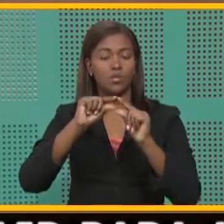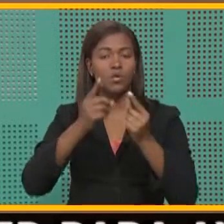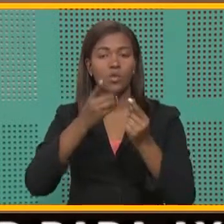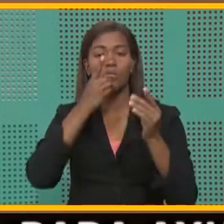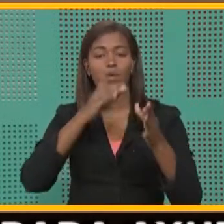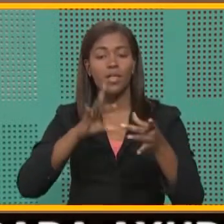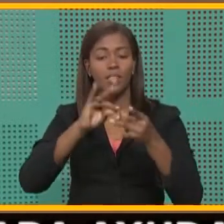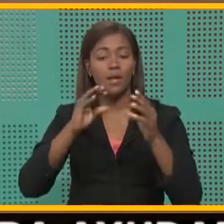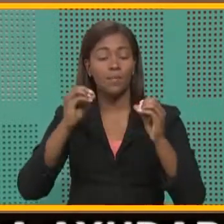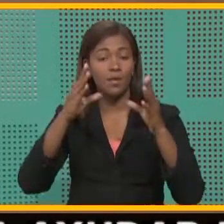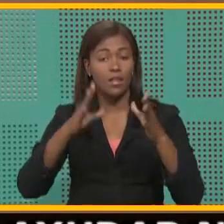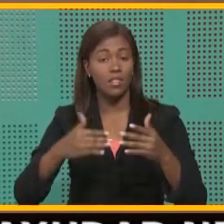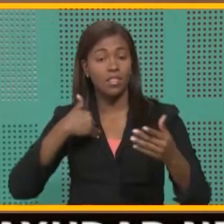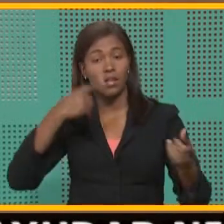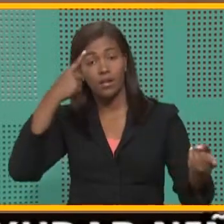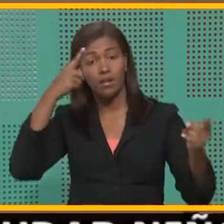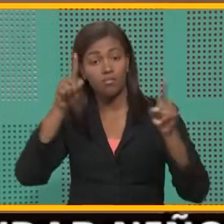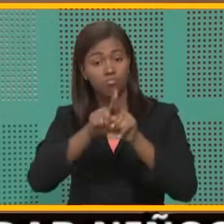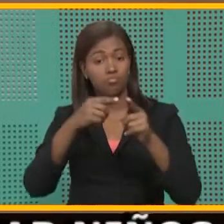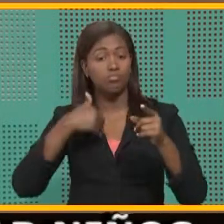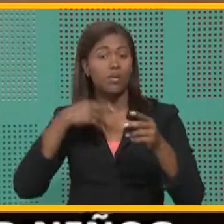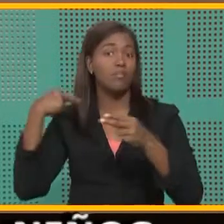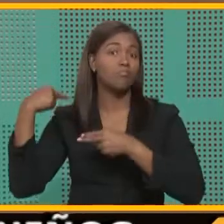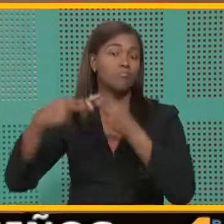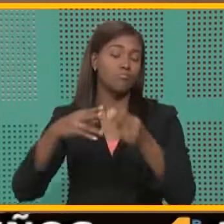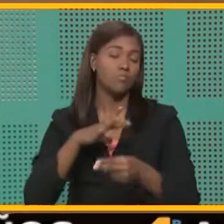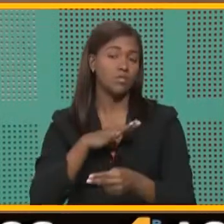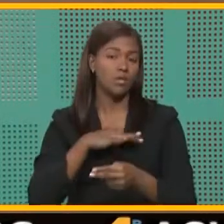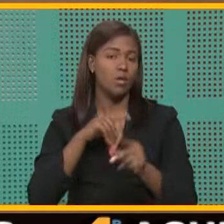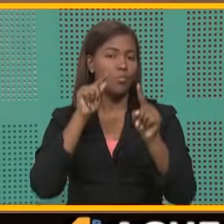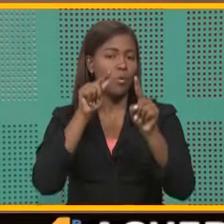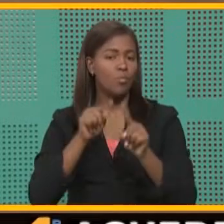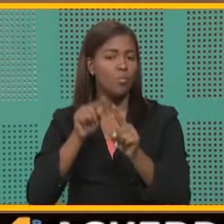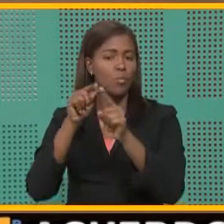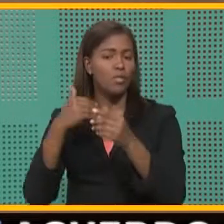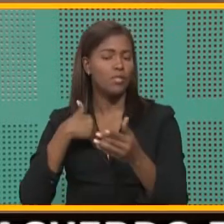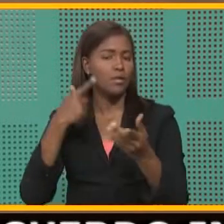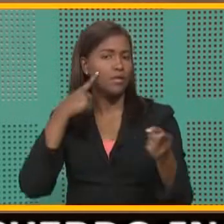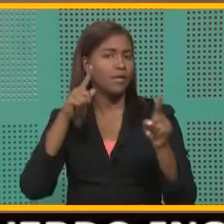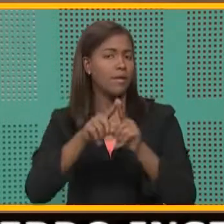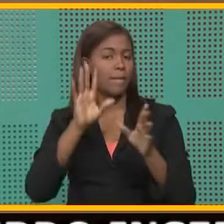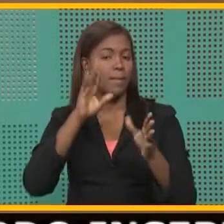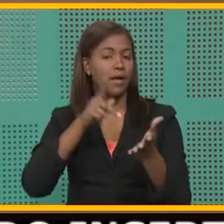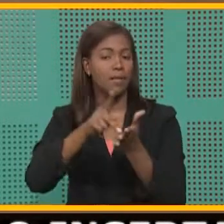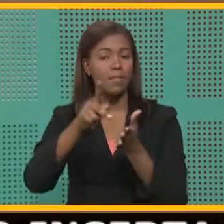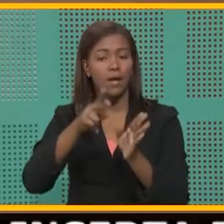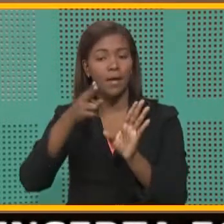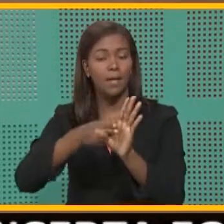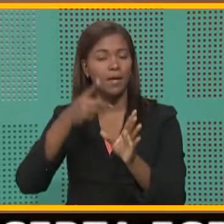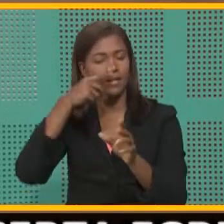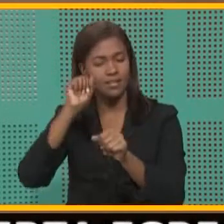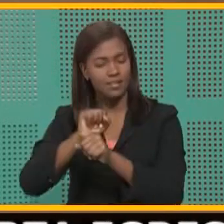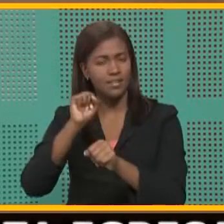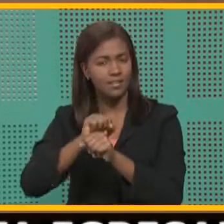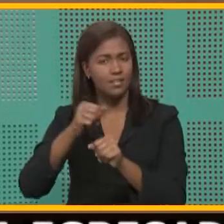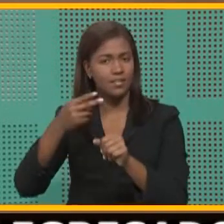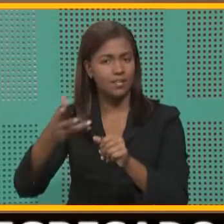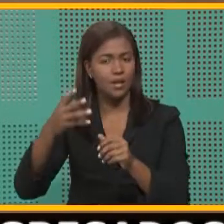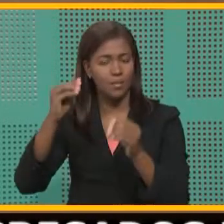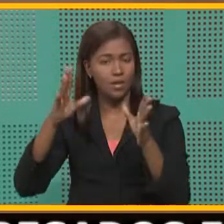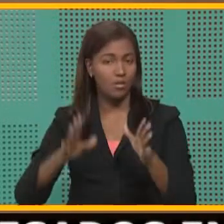de Profesores firmaron un acuerdo histórico. Entre los puntos pactados están nivelar el salario de los profesores de educación básica y